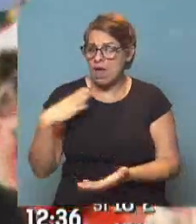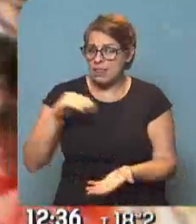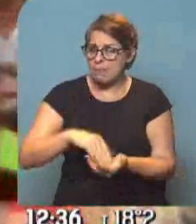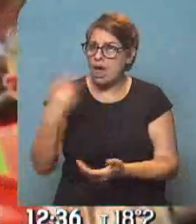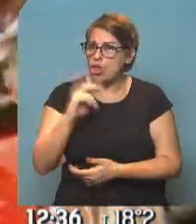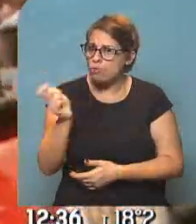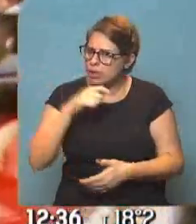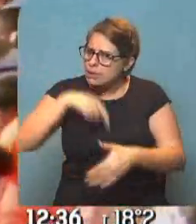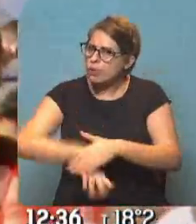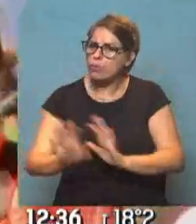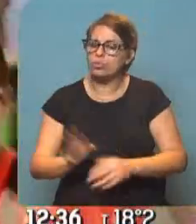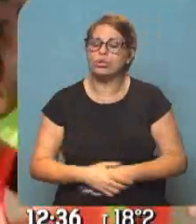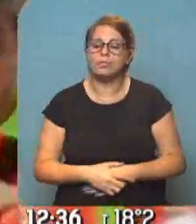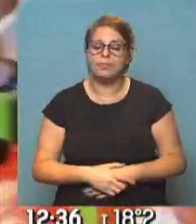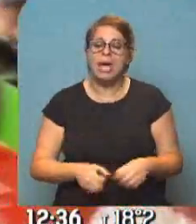meses intensos.